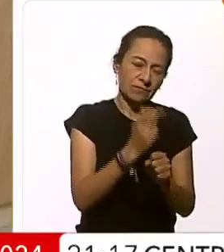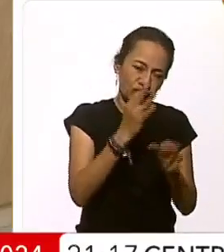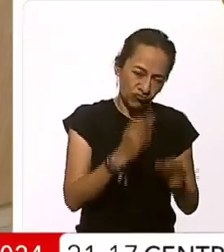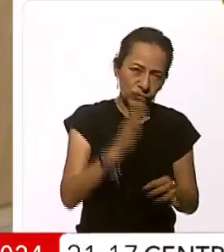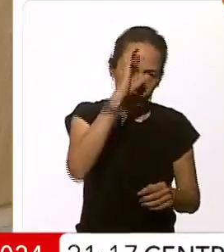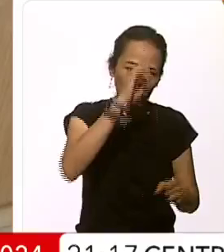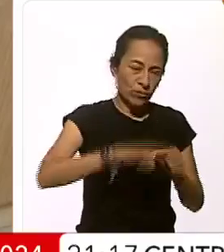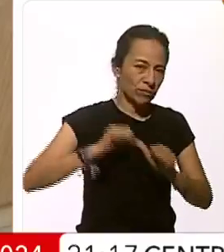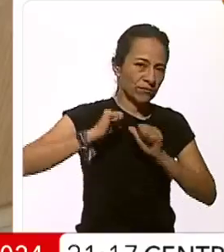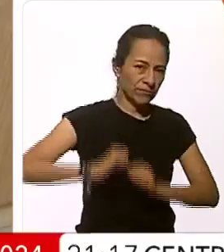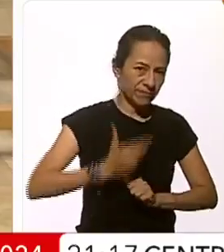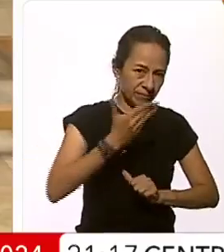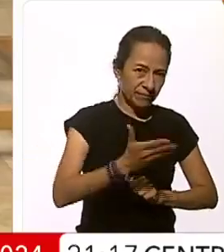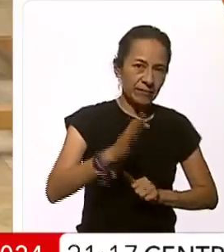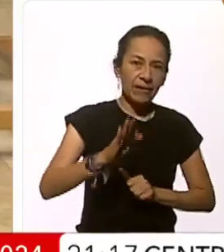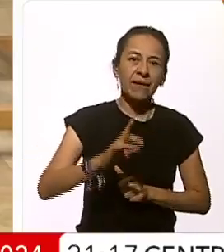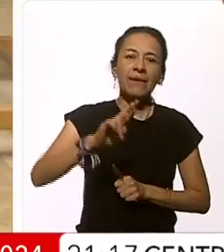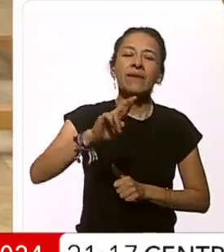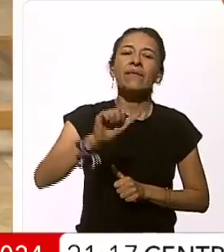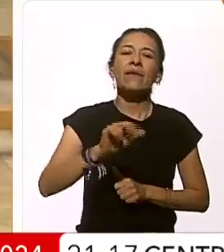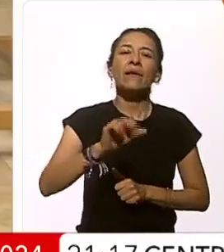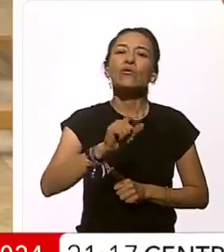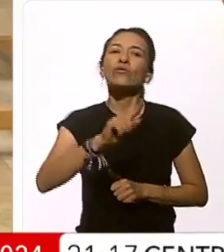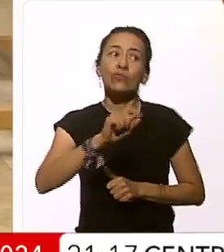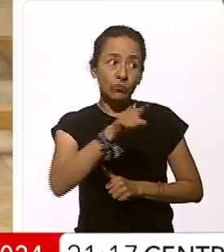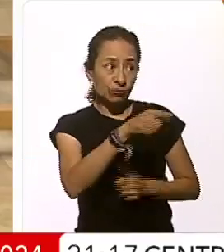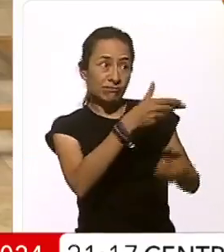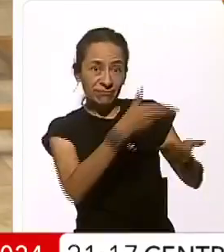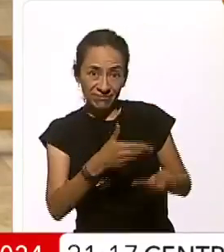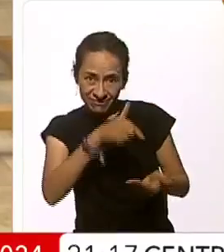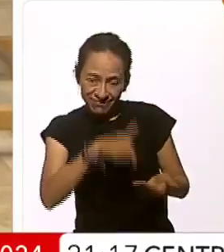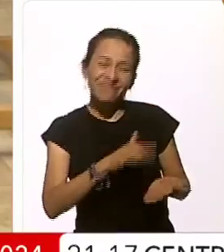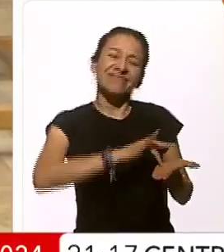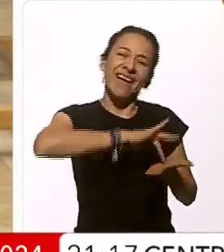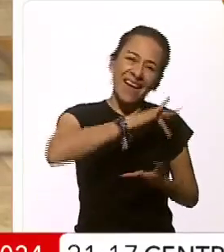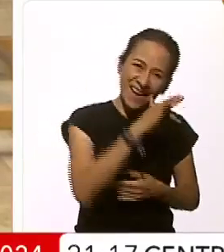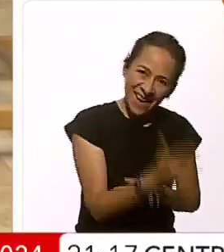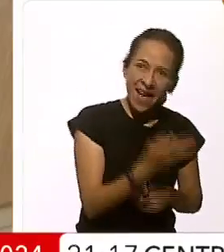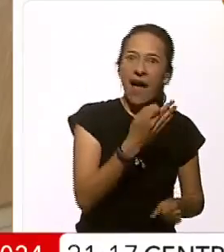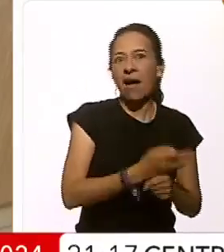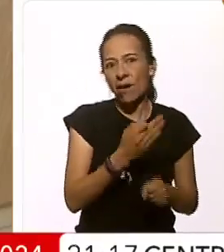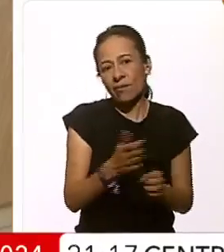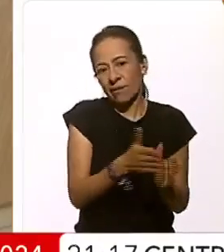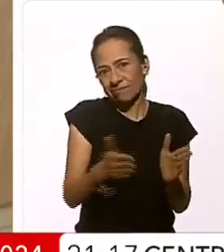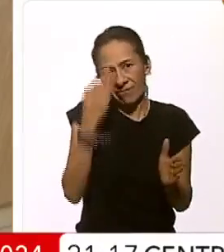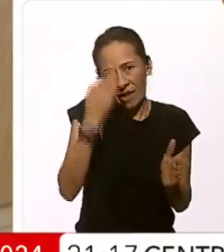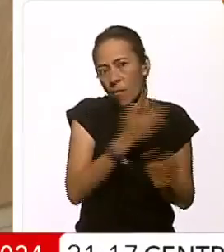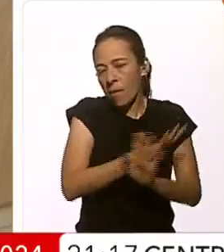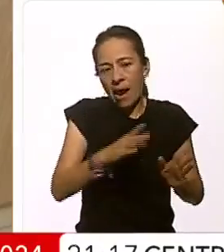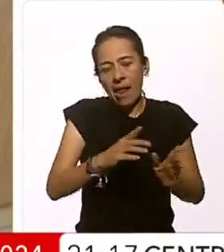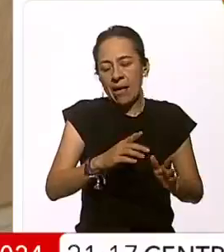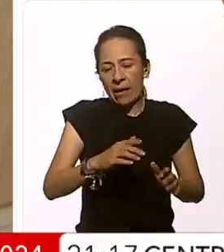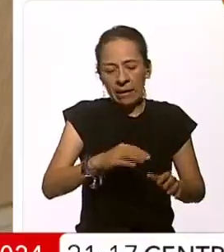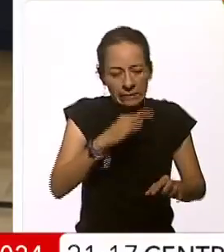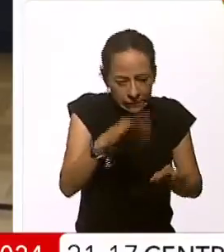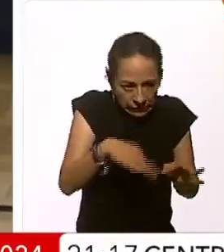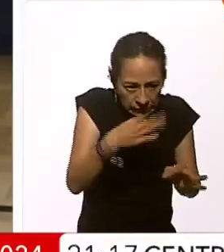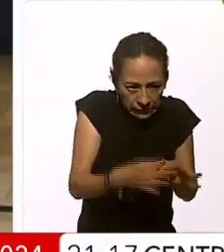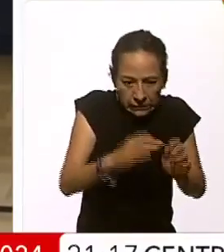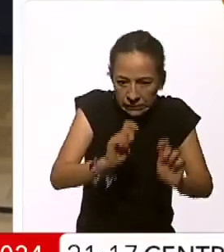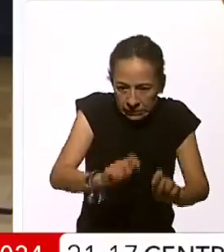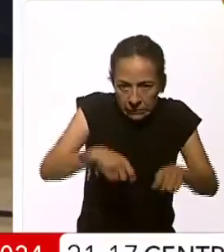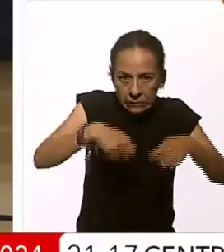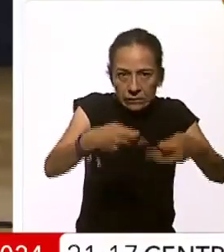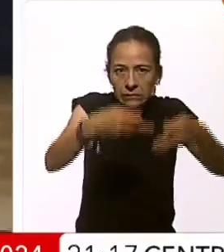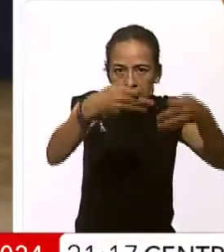muchísimas gracias por recibirnos en este tiempo de entregas, marchas forzadas. Estás a 1000, nos imaginamos. Parte